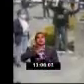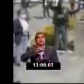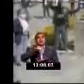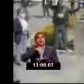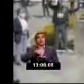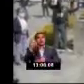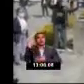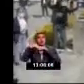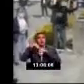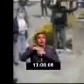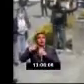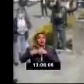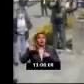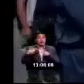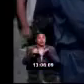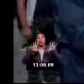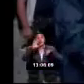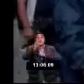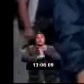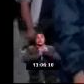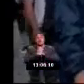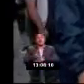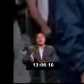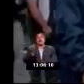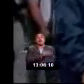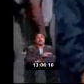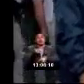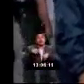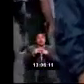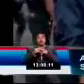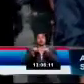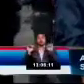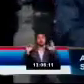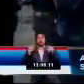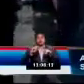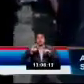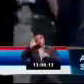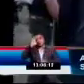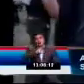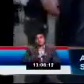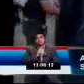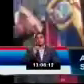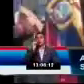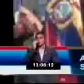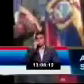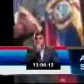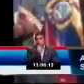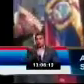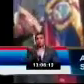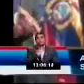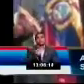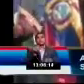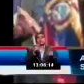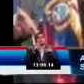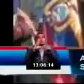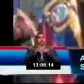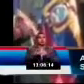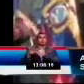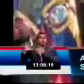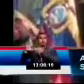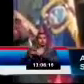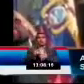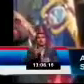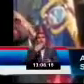al cumplirse una década de la revuelta policial. Se colocó una ofrenda floral y hubo un recuento de los